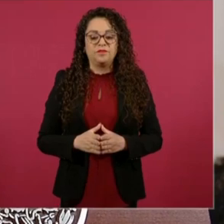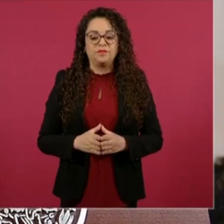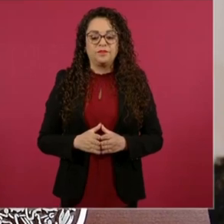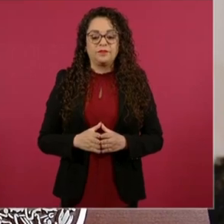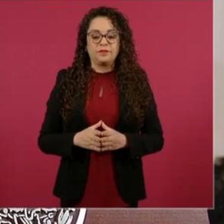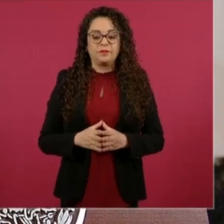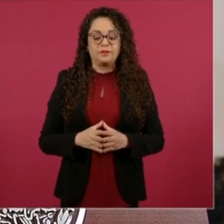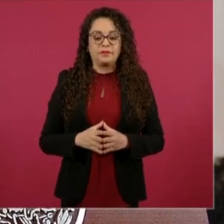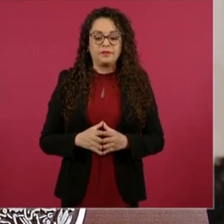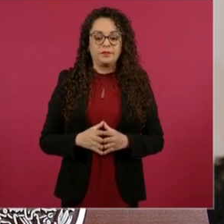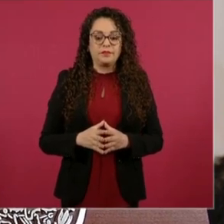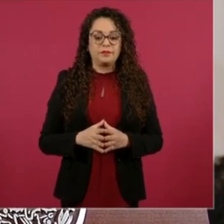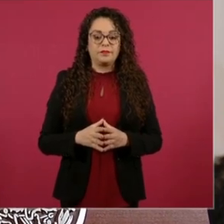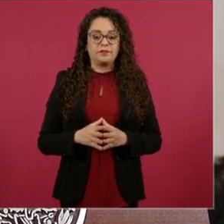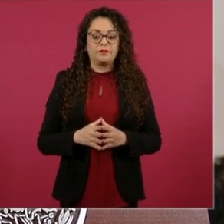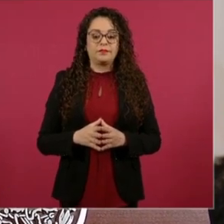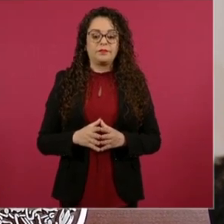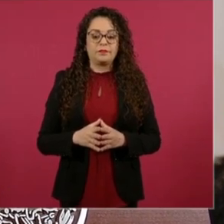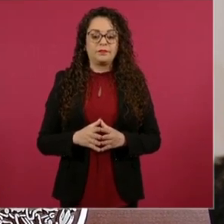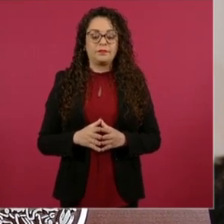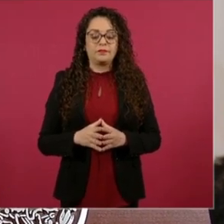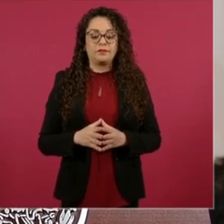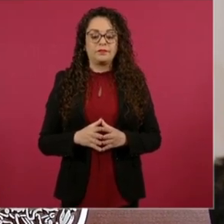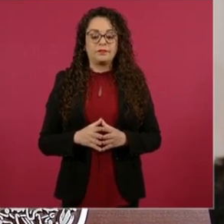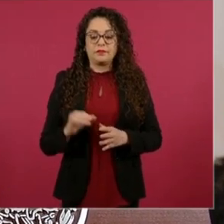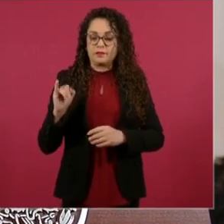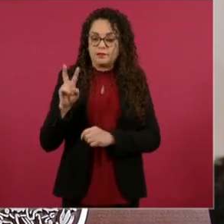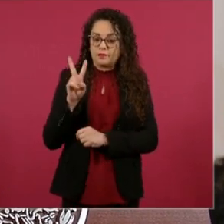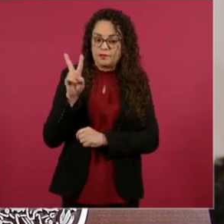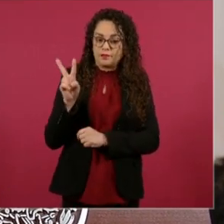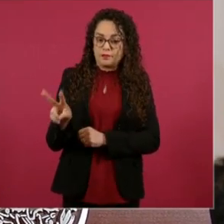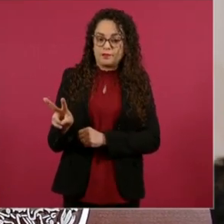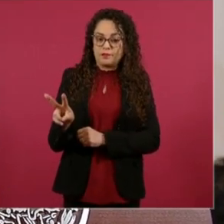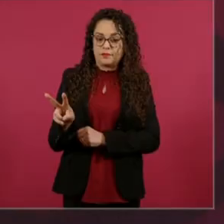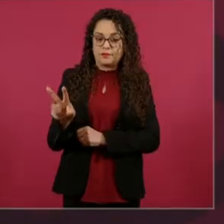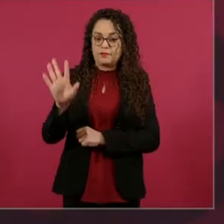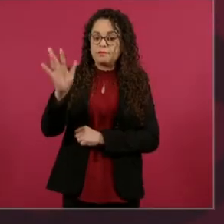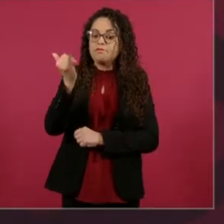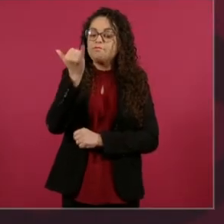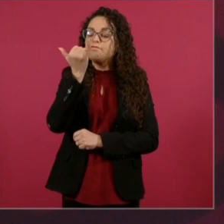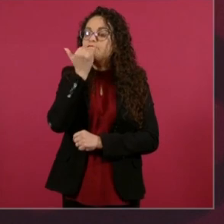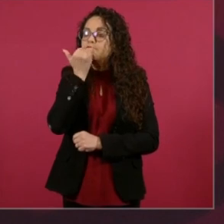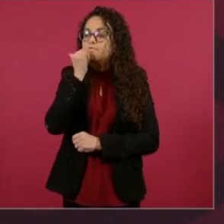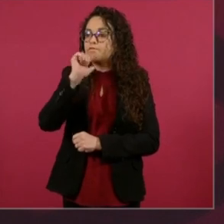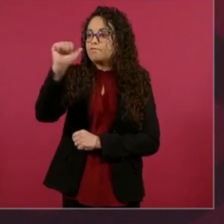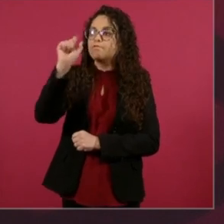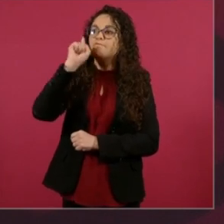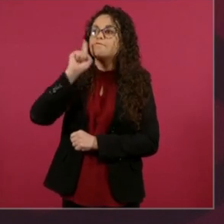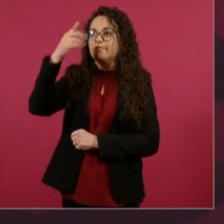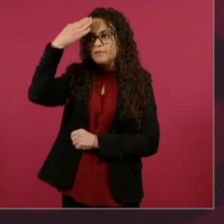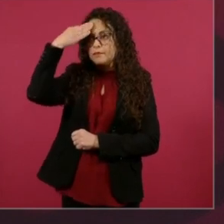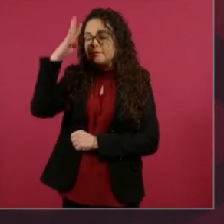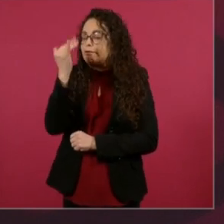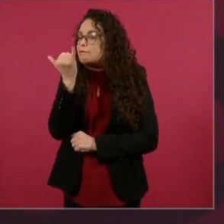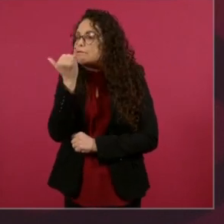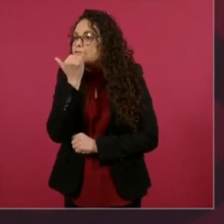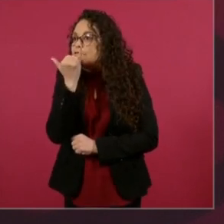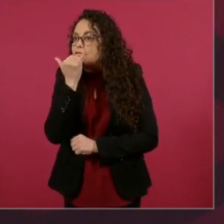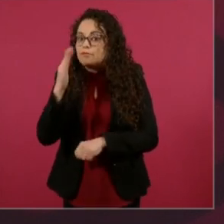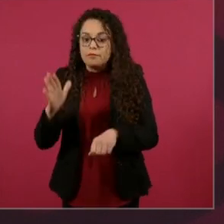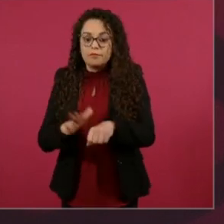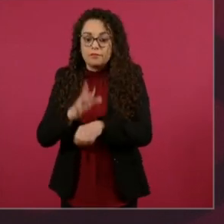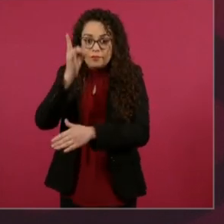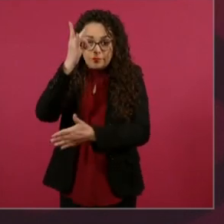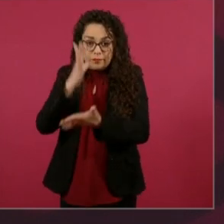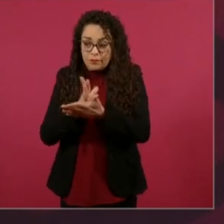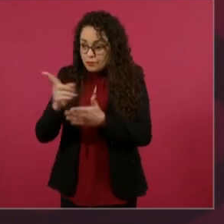es que es muy buena. Pero además, ofrecemos disculpas a la señora porque incluso no solo son